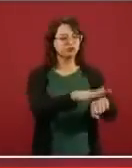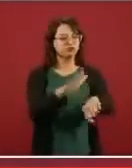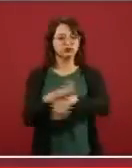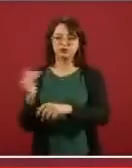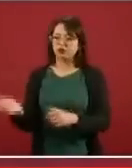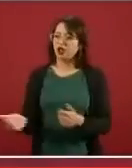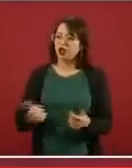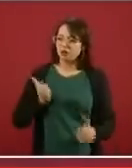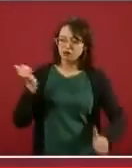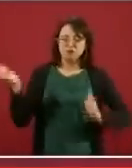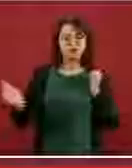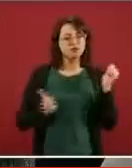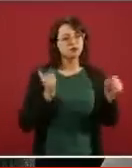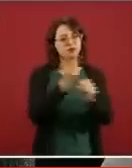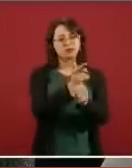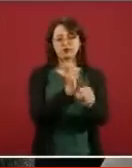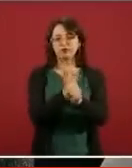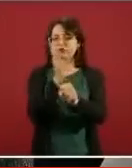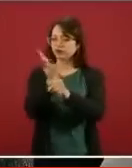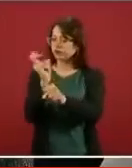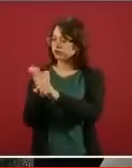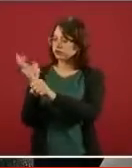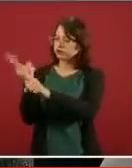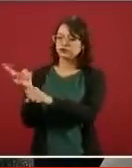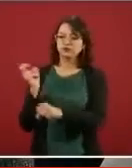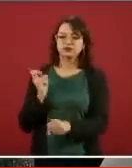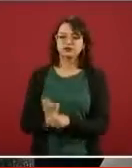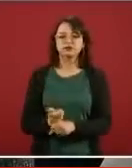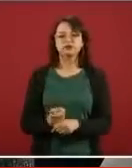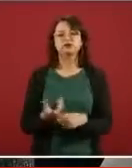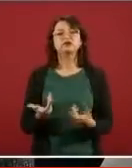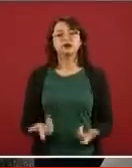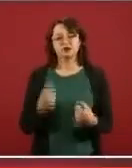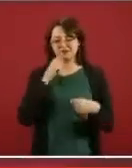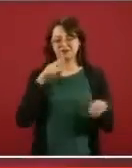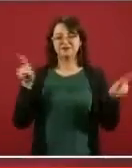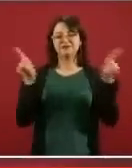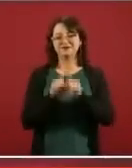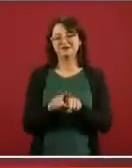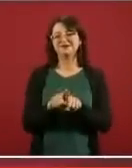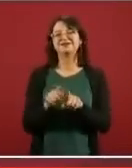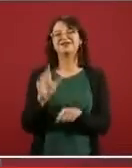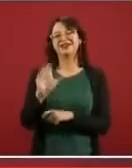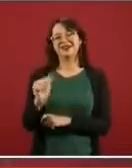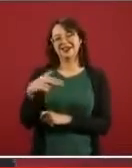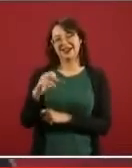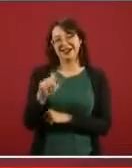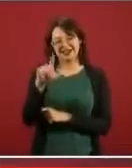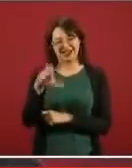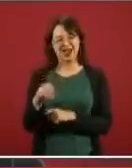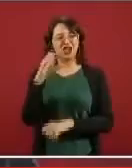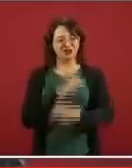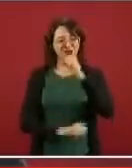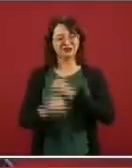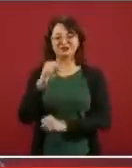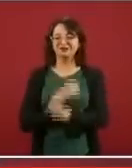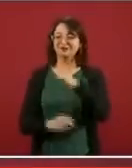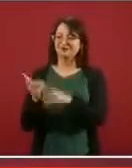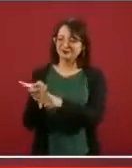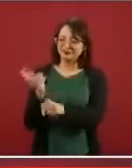invitar al canelo este que